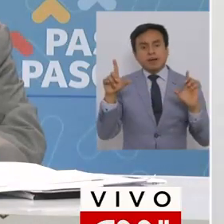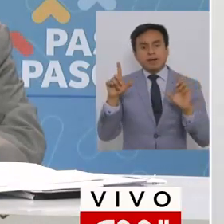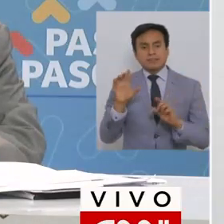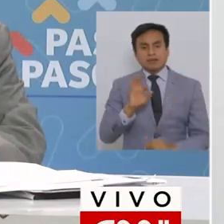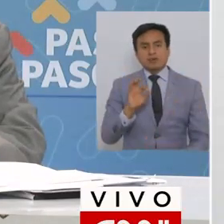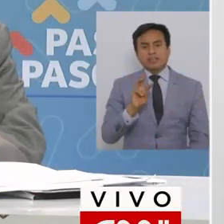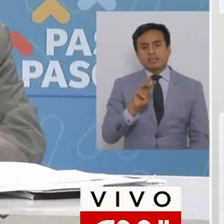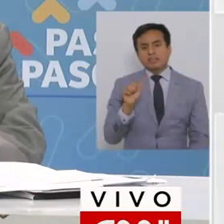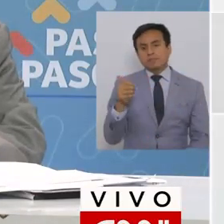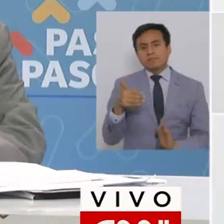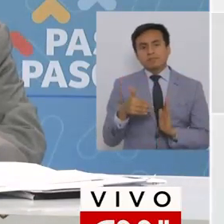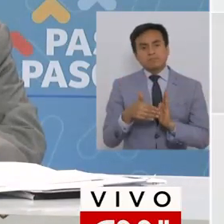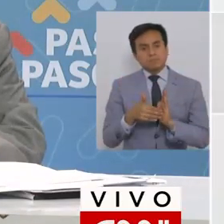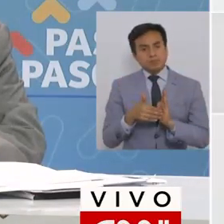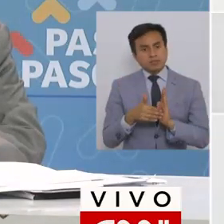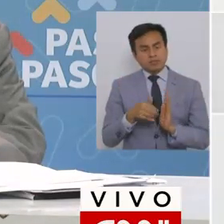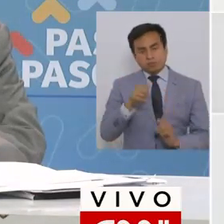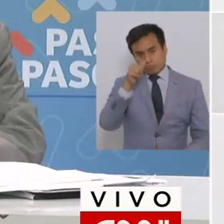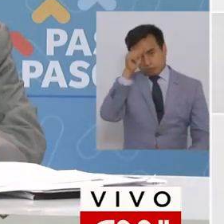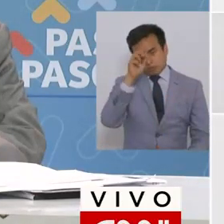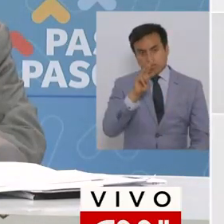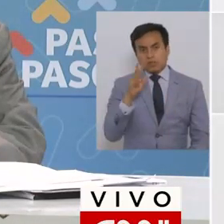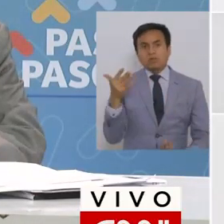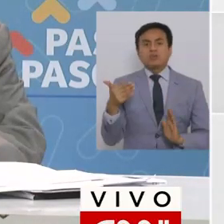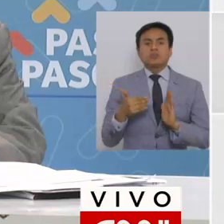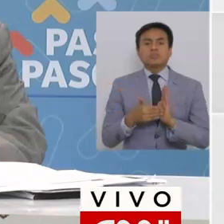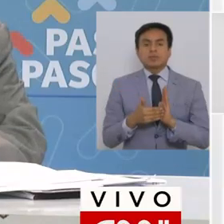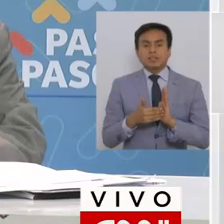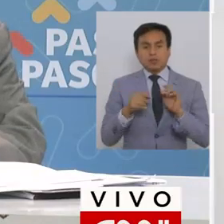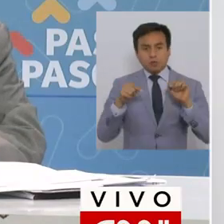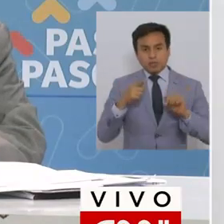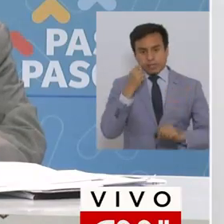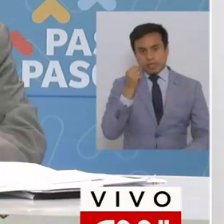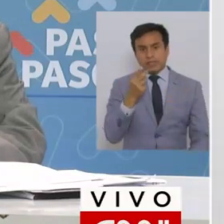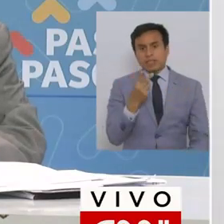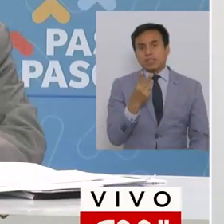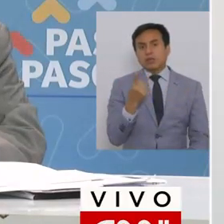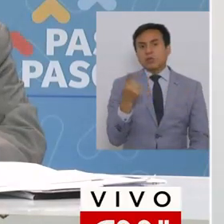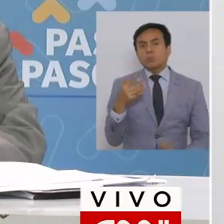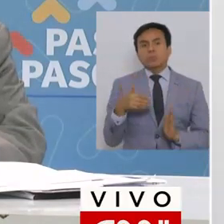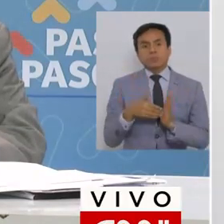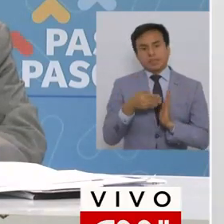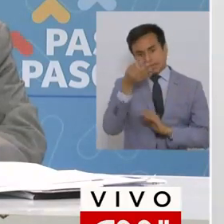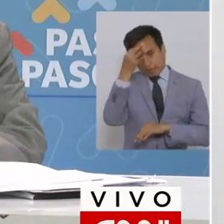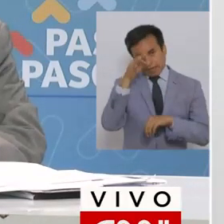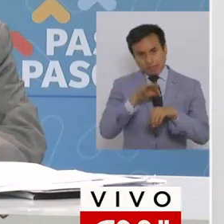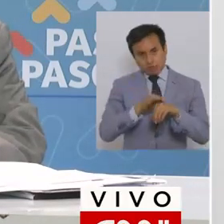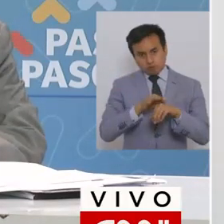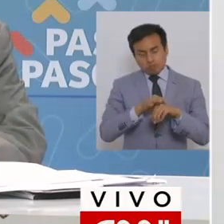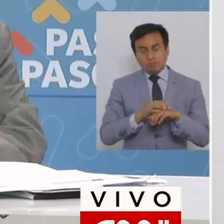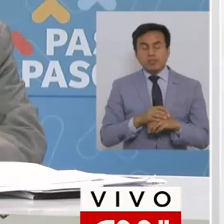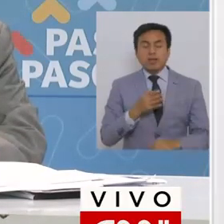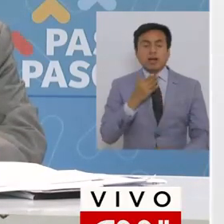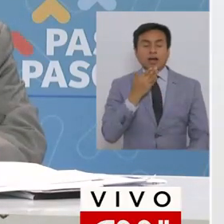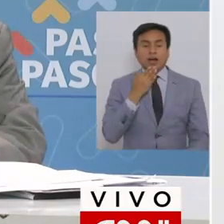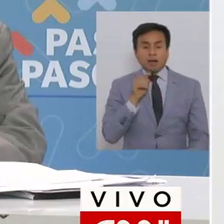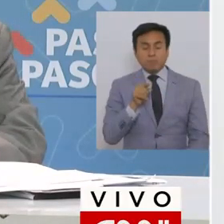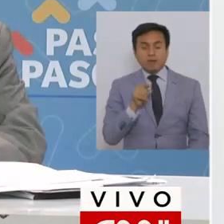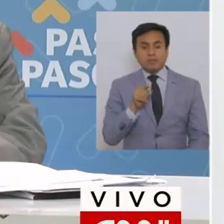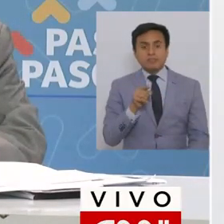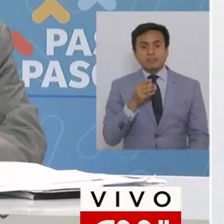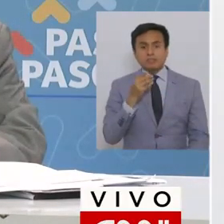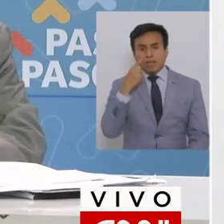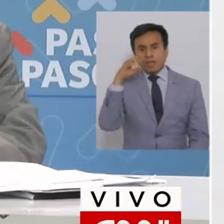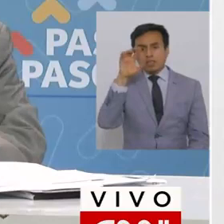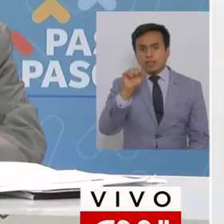sábado 36.000, el domingo 34.000 y hoy día 31.000 casos. Además de eso, hemos